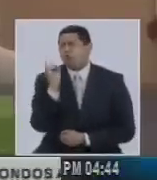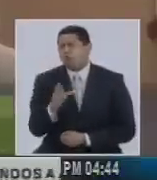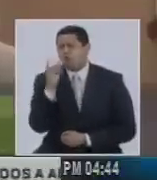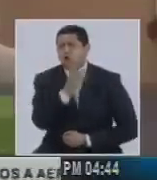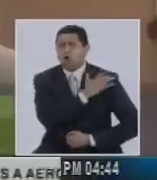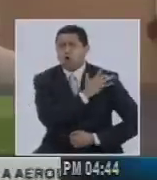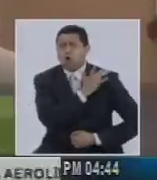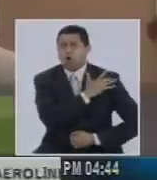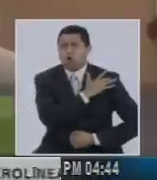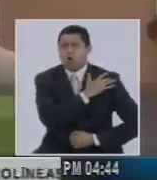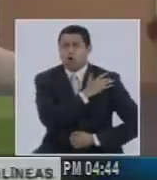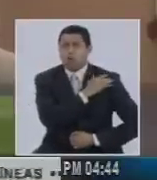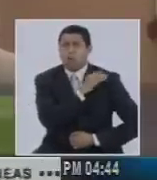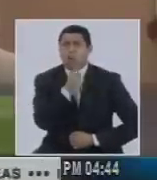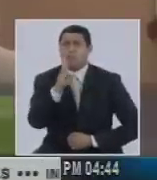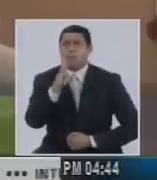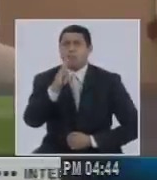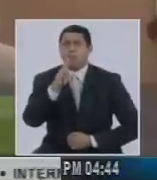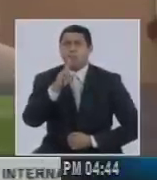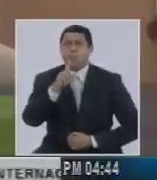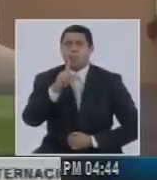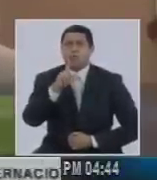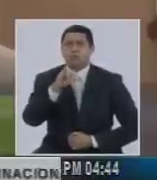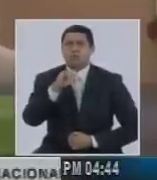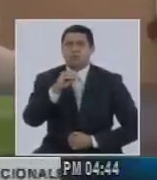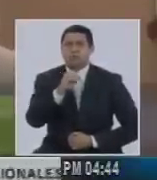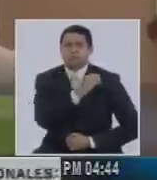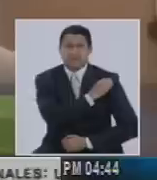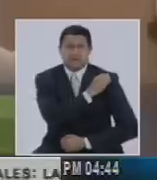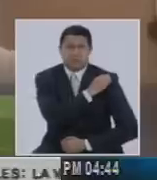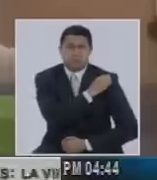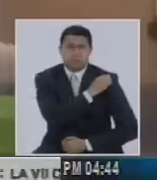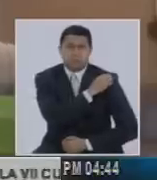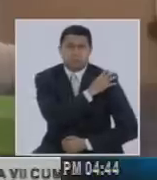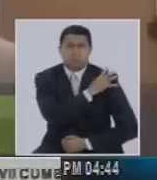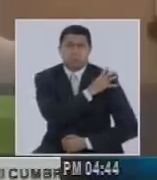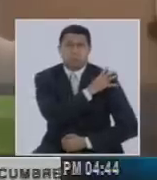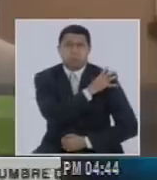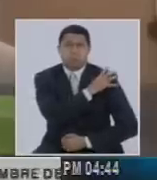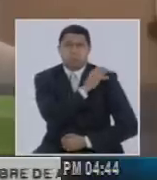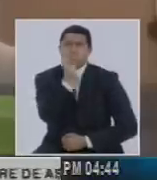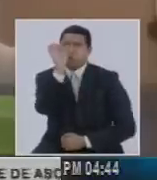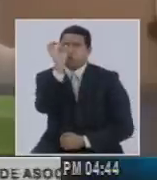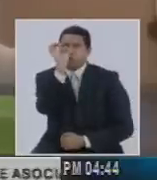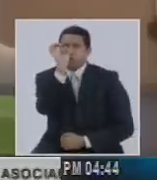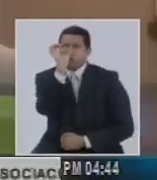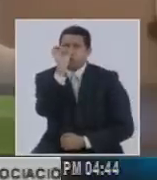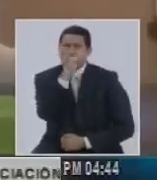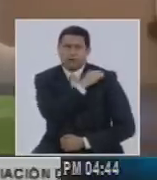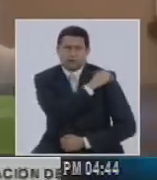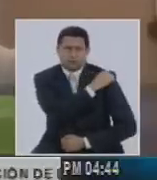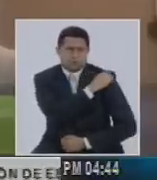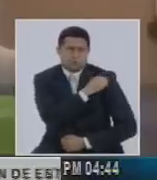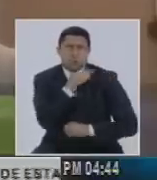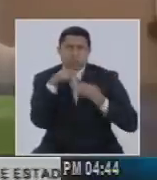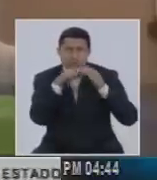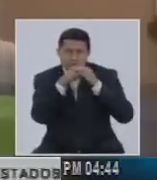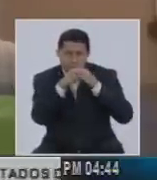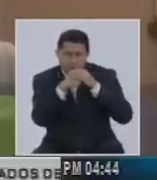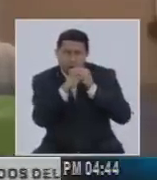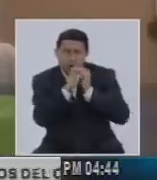del hombro es la bursitis. La bursitis es la inflamación de un globito lubricante dentro del